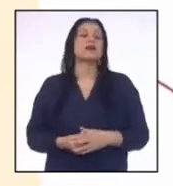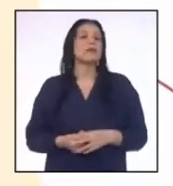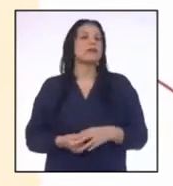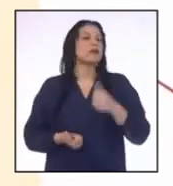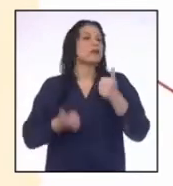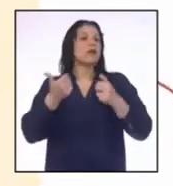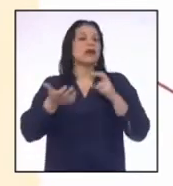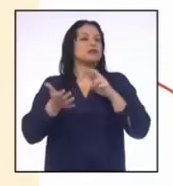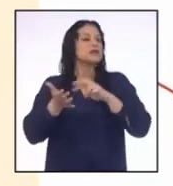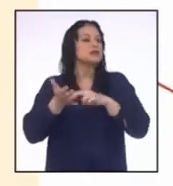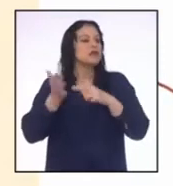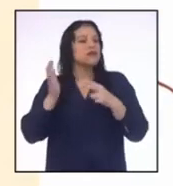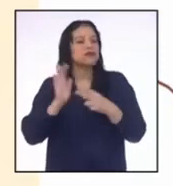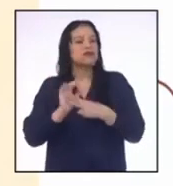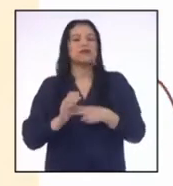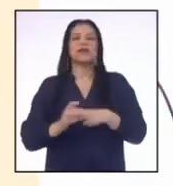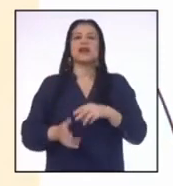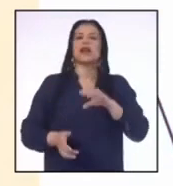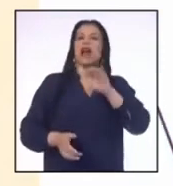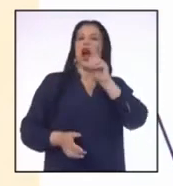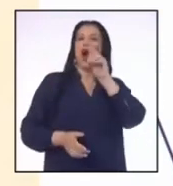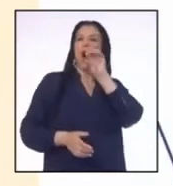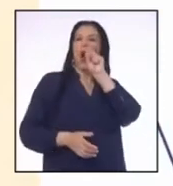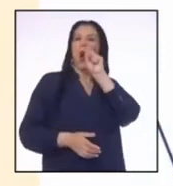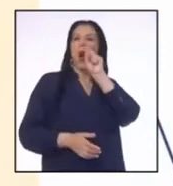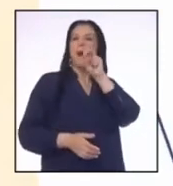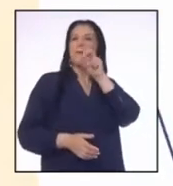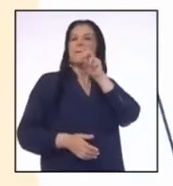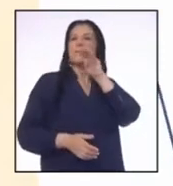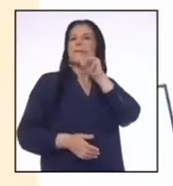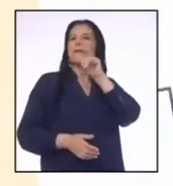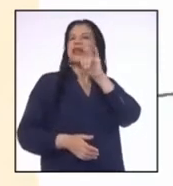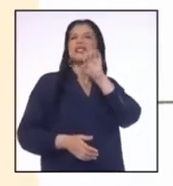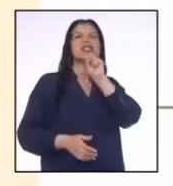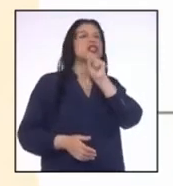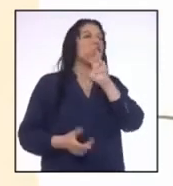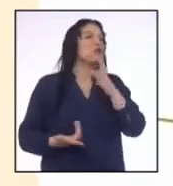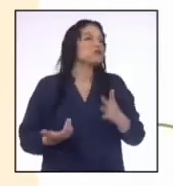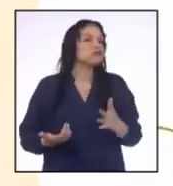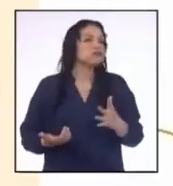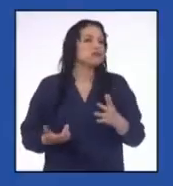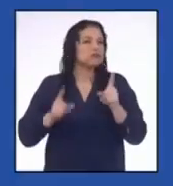qué consiste la omisión de información?